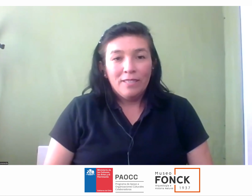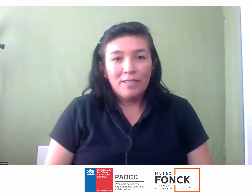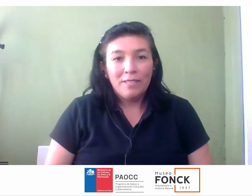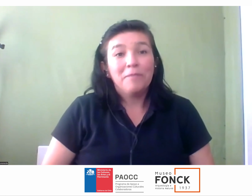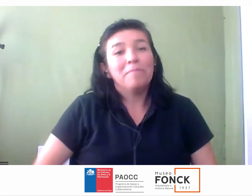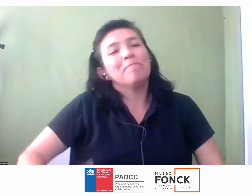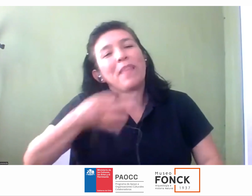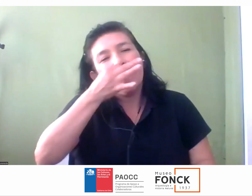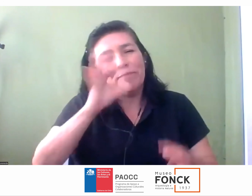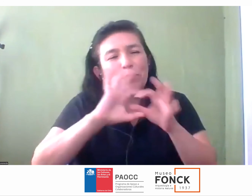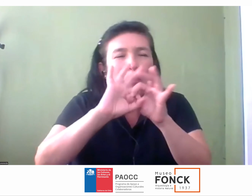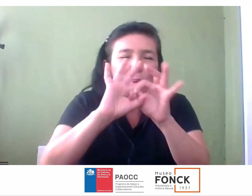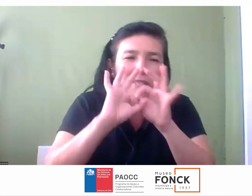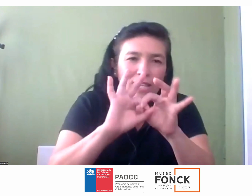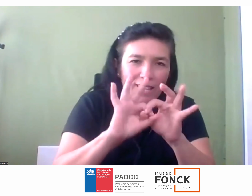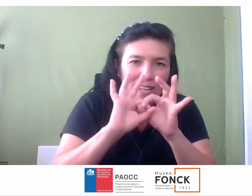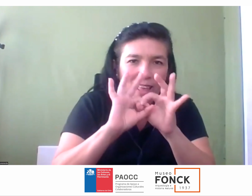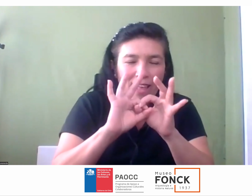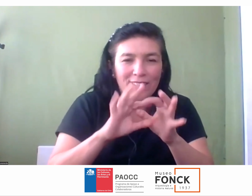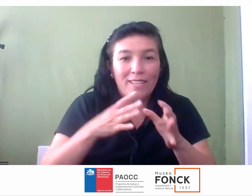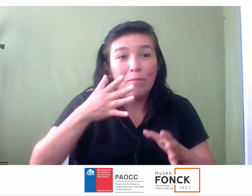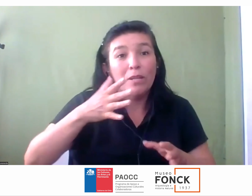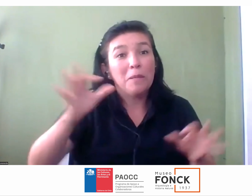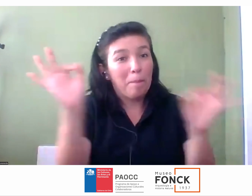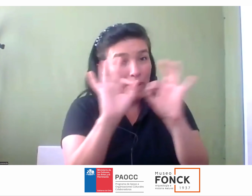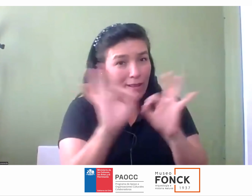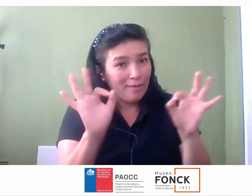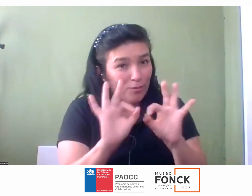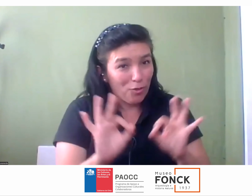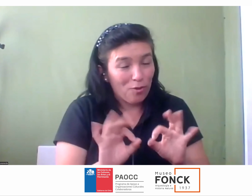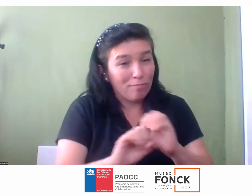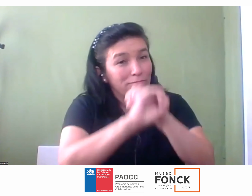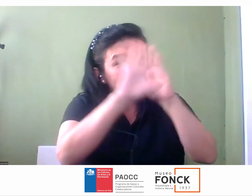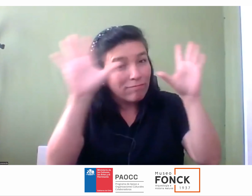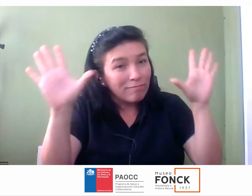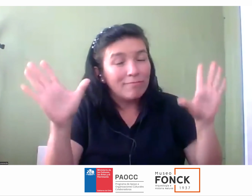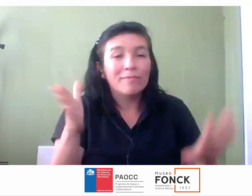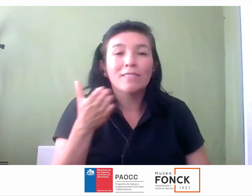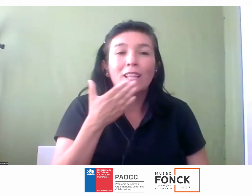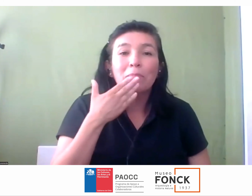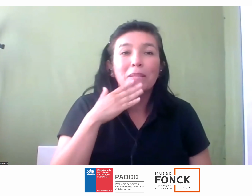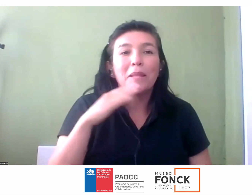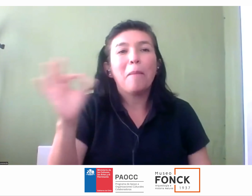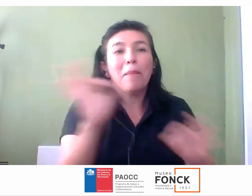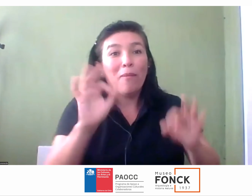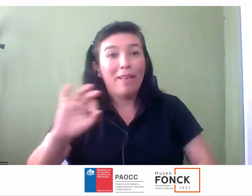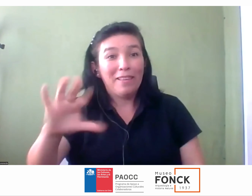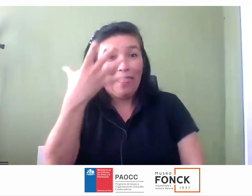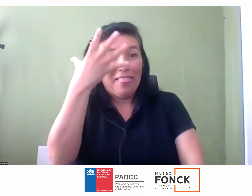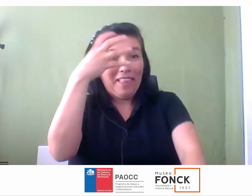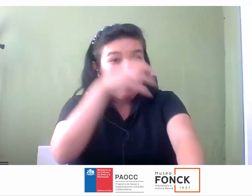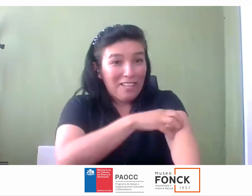Muchas gracias por esta acotación, por traernos también a la quinta región, al